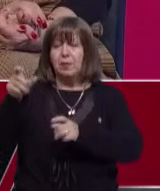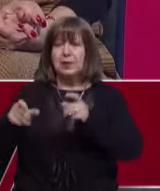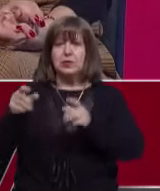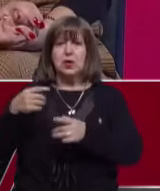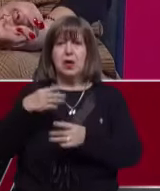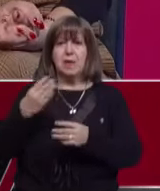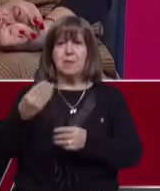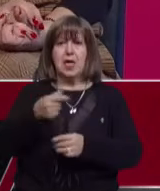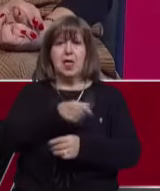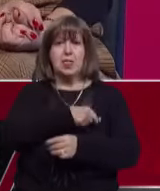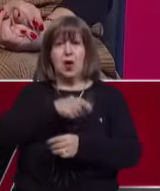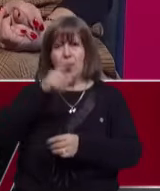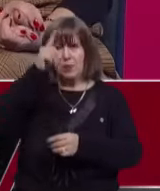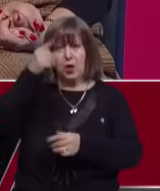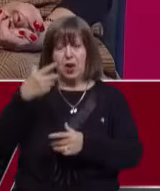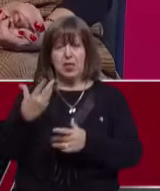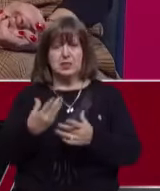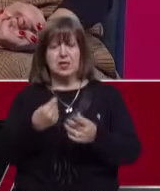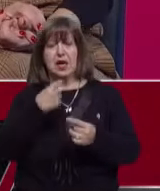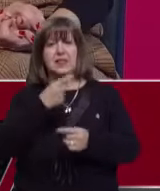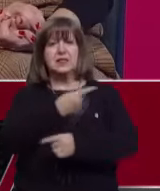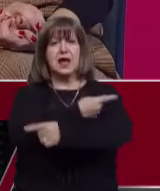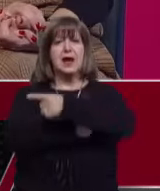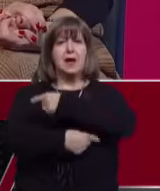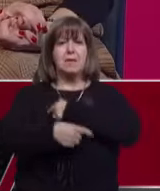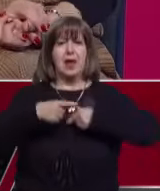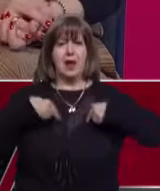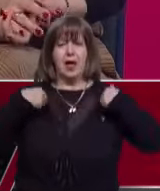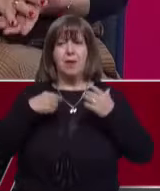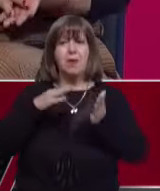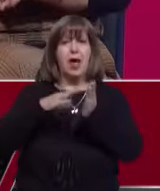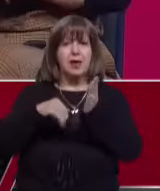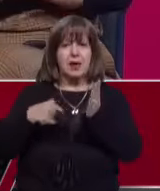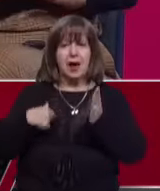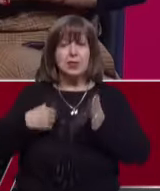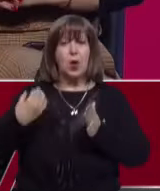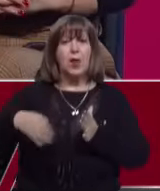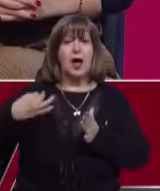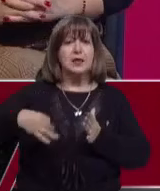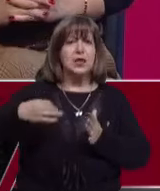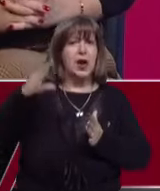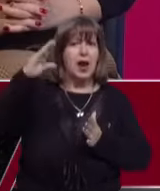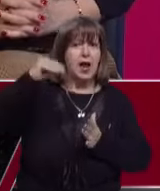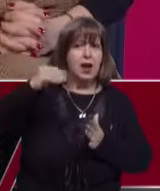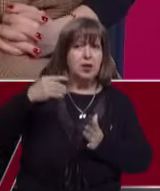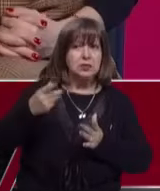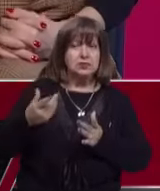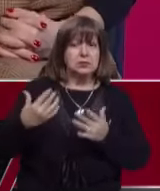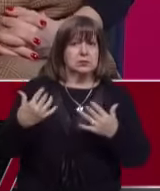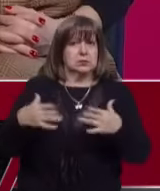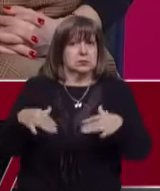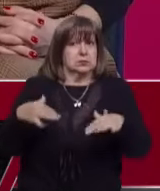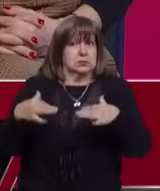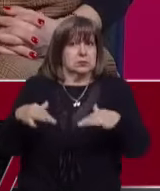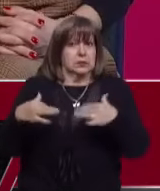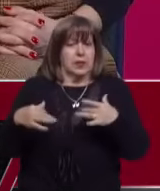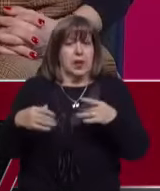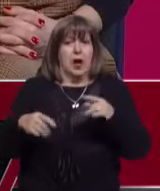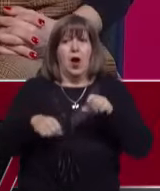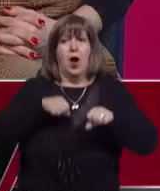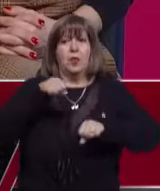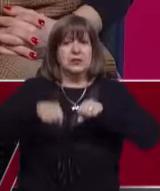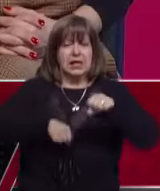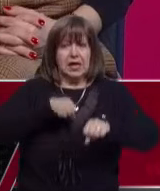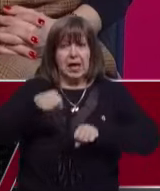comisaría le secuestraba las bicicletas si no tenían la factura de compra o sea estamos hablando de un pueblo que era maltratado que les